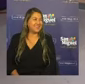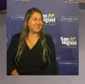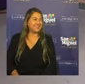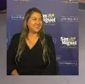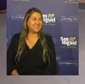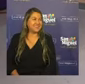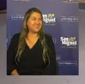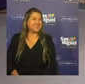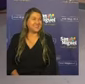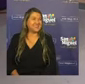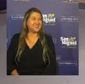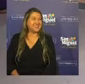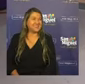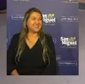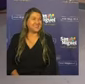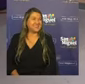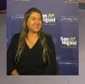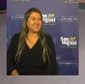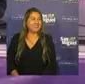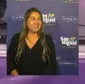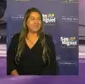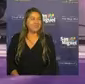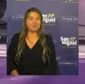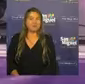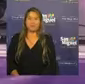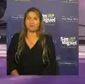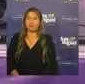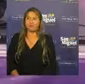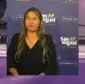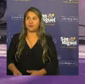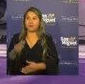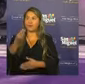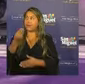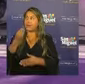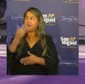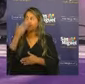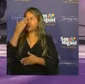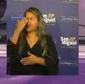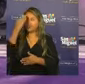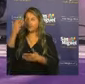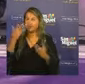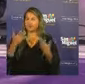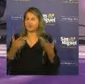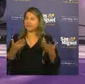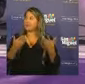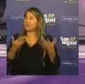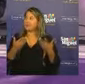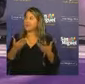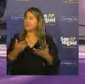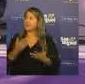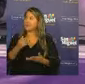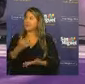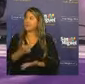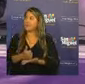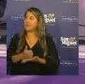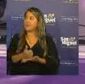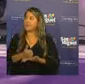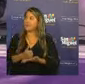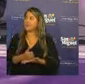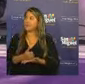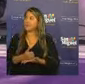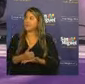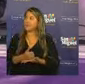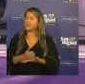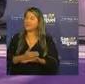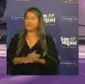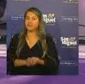¿Aló? Bueno, buenas tardes. Buenos días todavía. Un saludo a nuestra querida alcaldesa, a todas